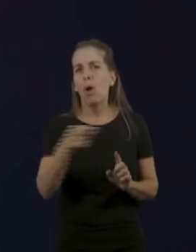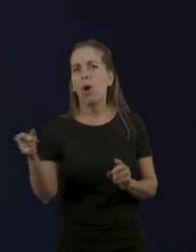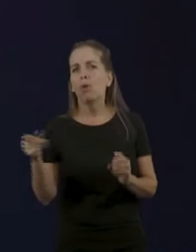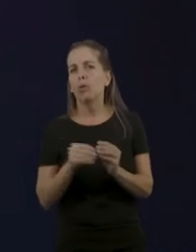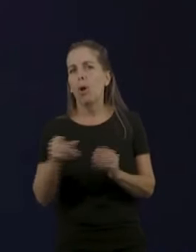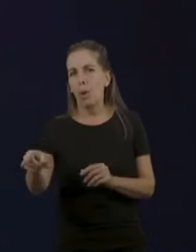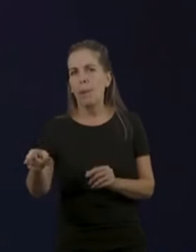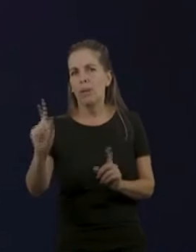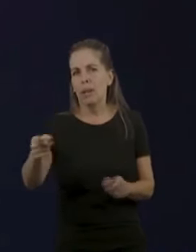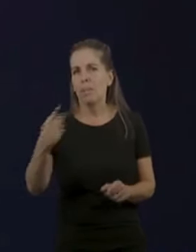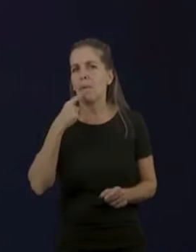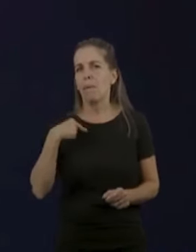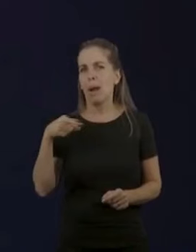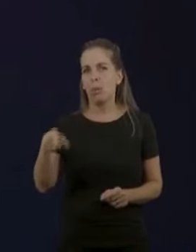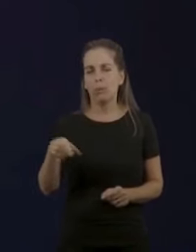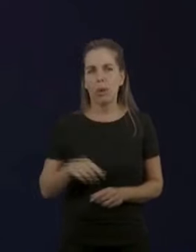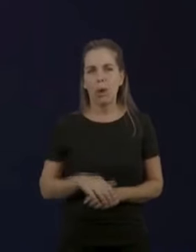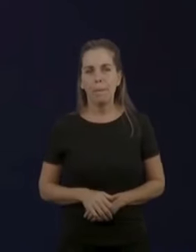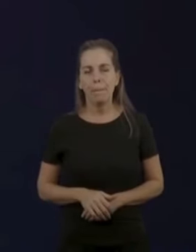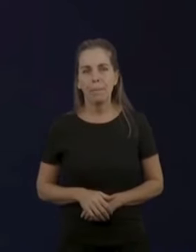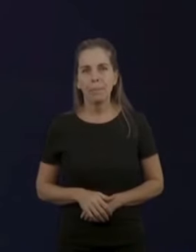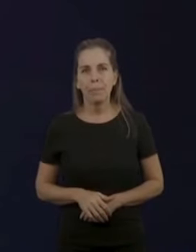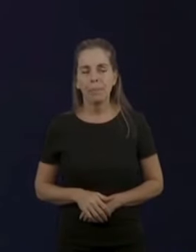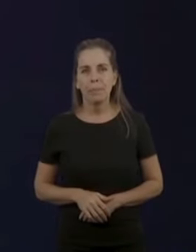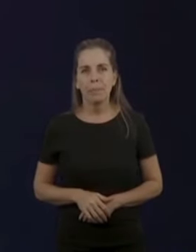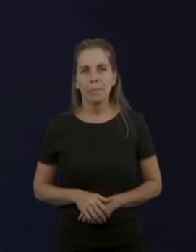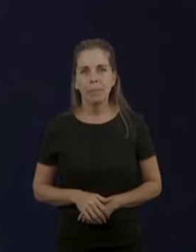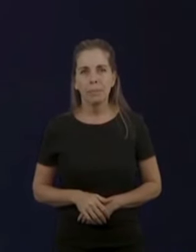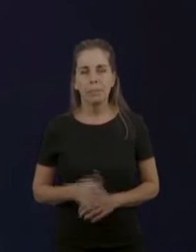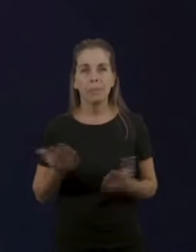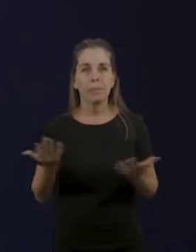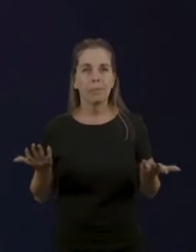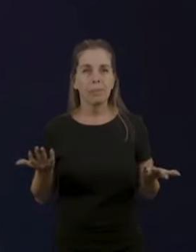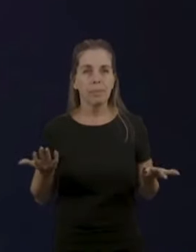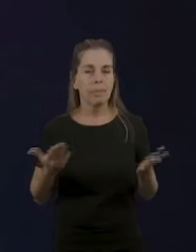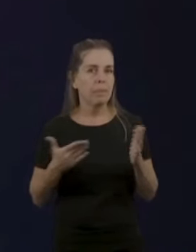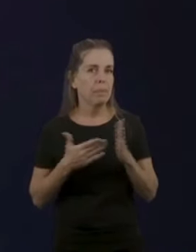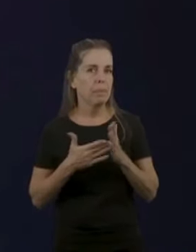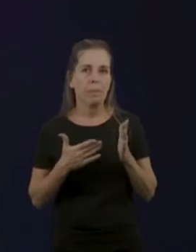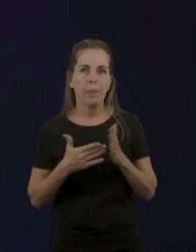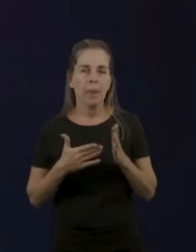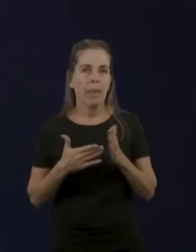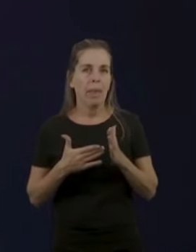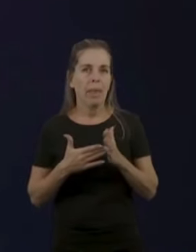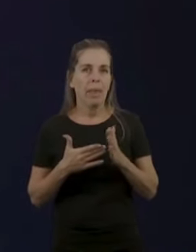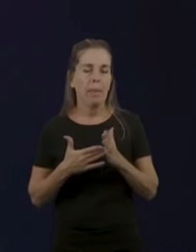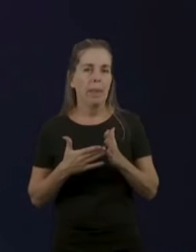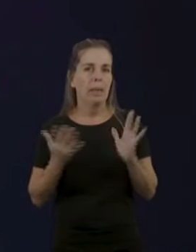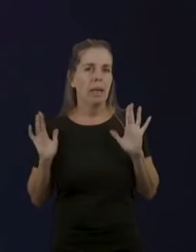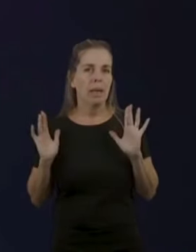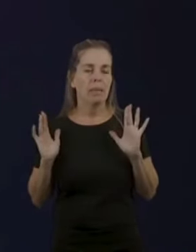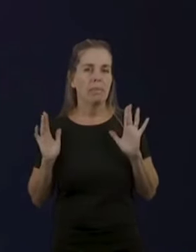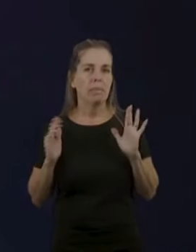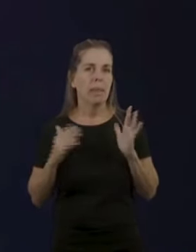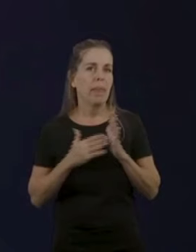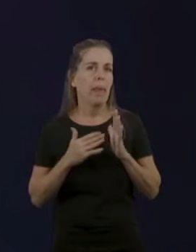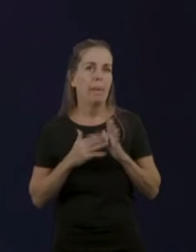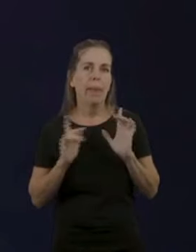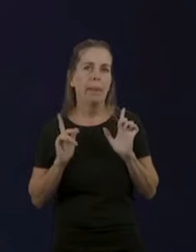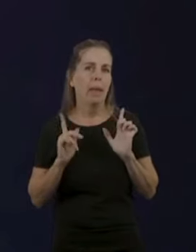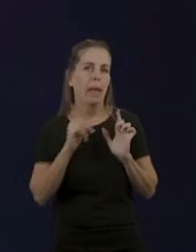preguntado algún compañero tuyo aquí en la sala bueno eso va a depender de efectivamente de cada de cada